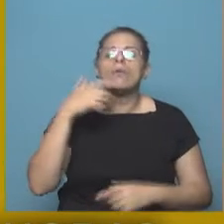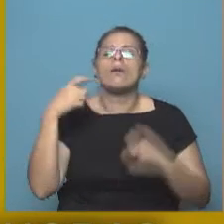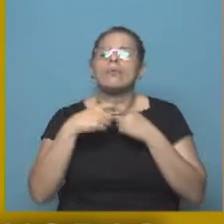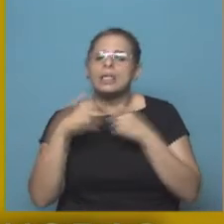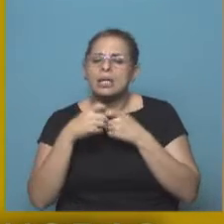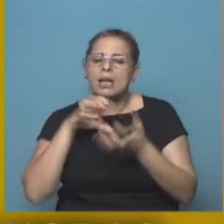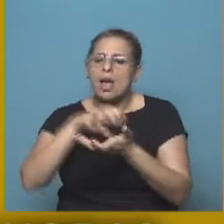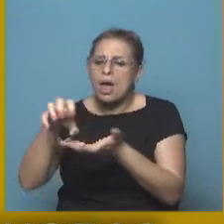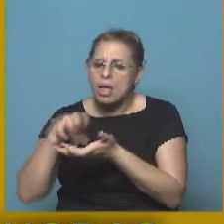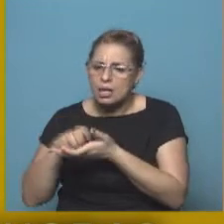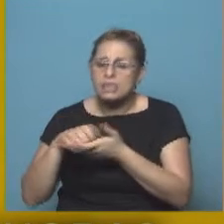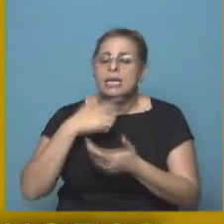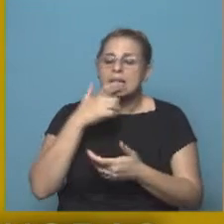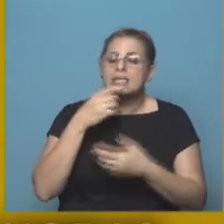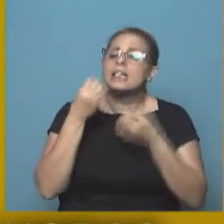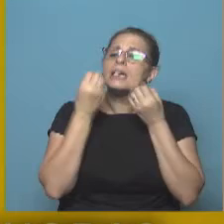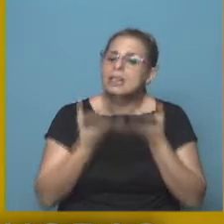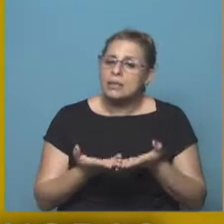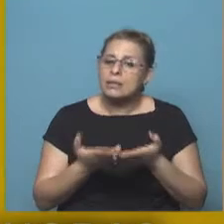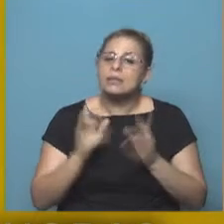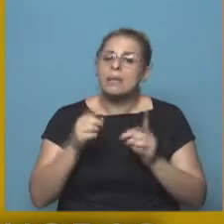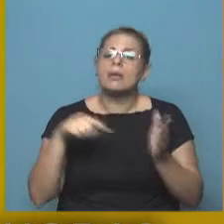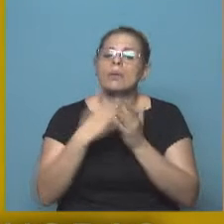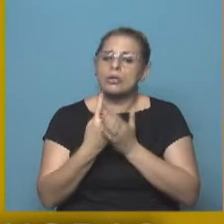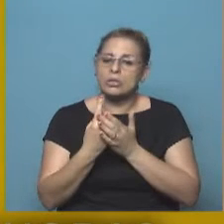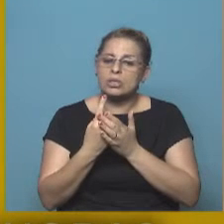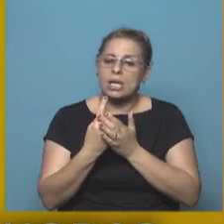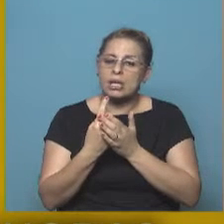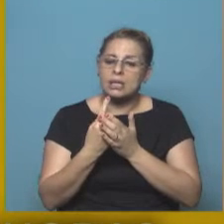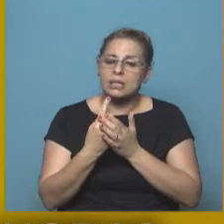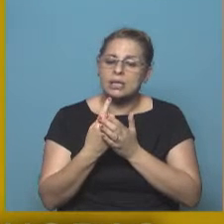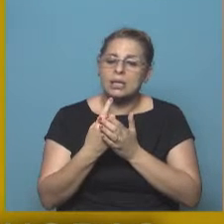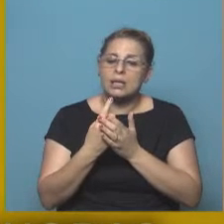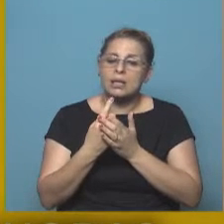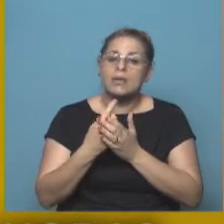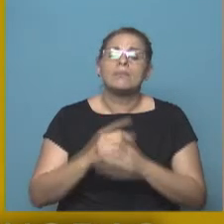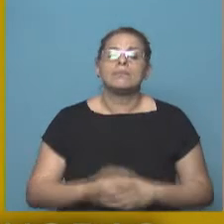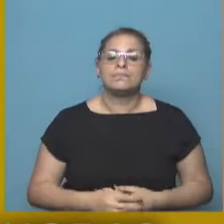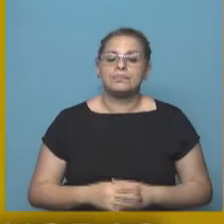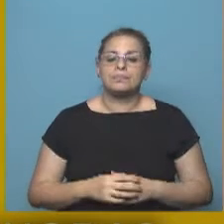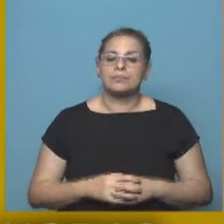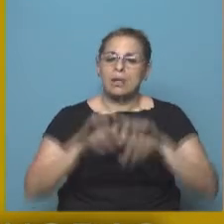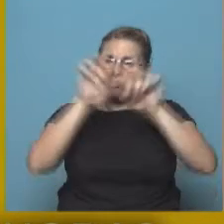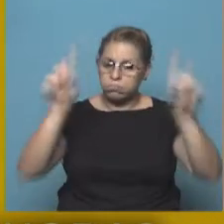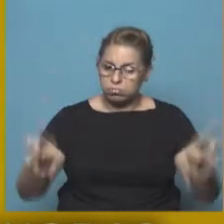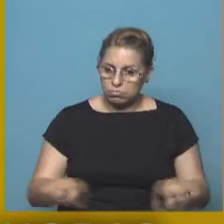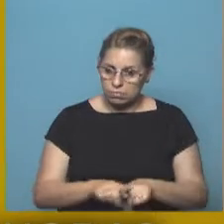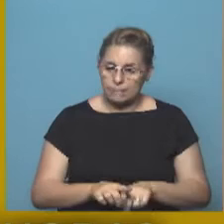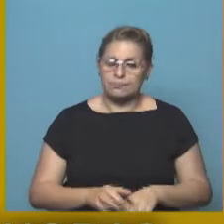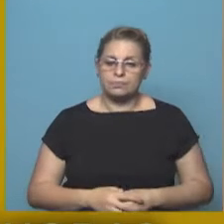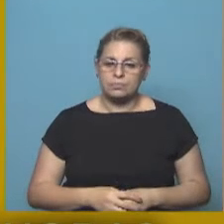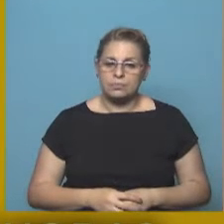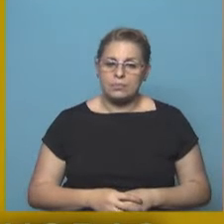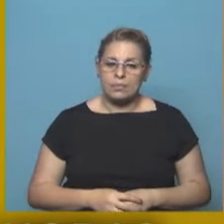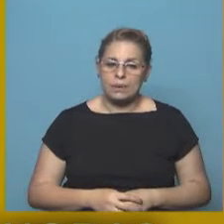pergamino@filiaresderacingclub.com.ar. ¿Qué pasa en la ciudad de, también acá en Buenos Aires, en Vicente López, en la Asociación Civil Padre Pablo Tisera, en